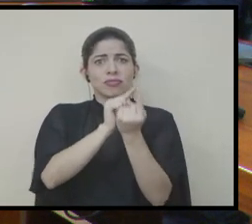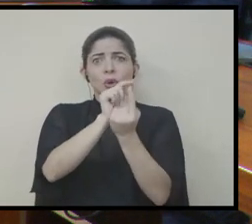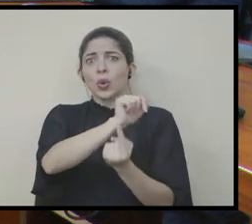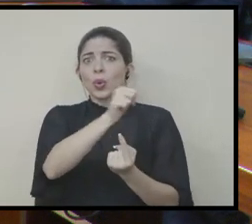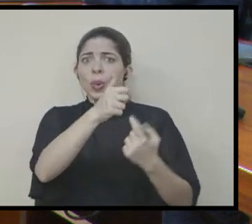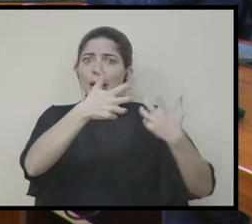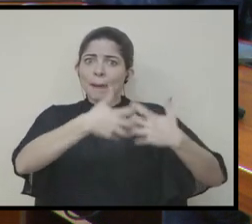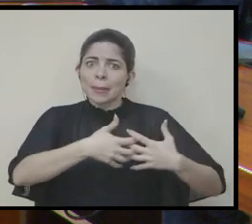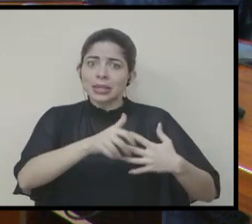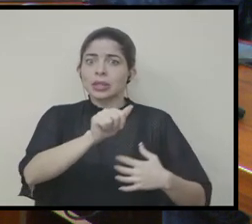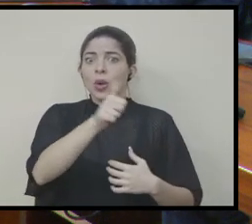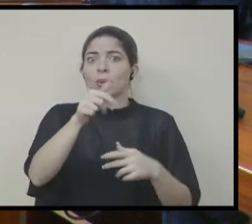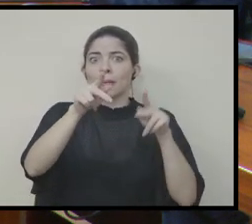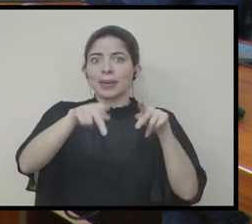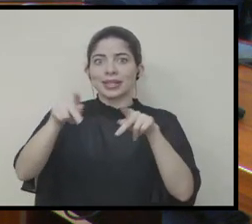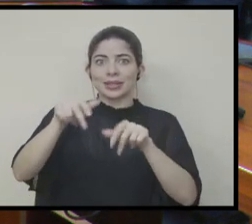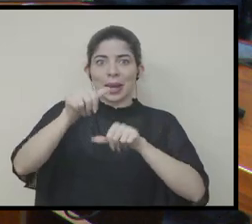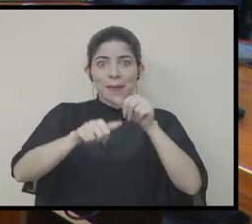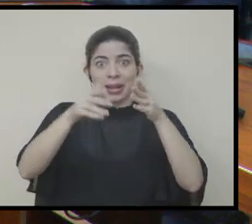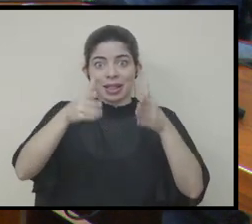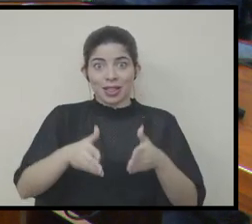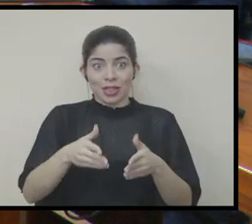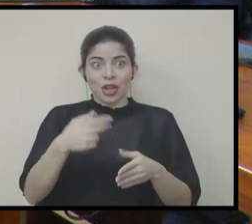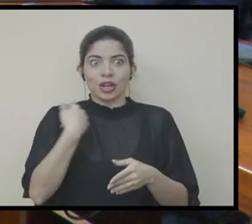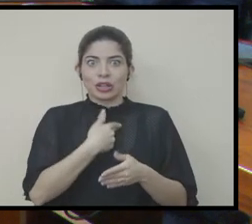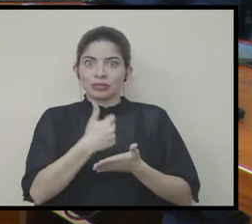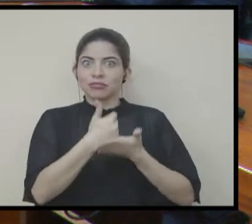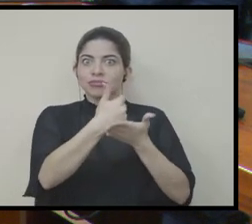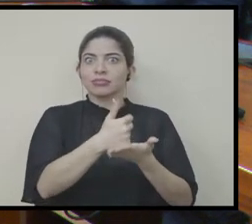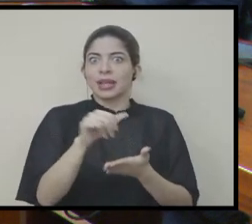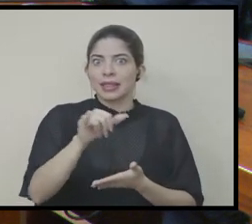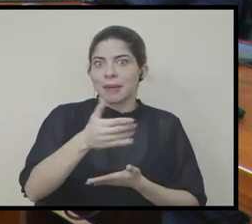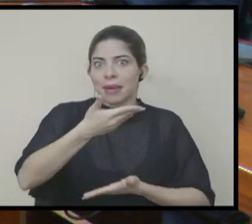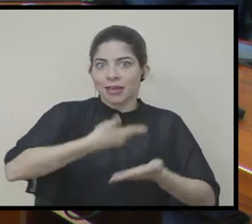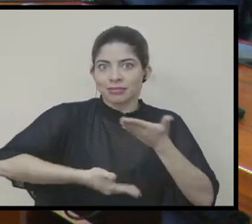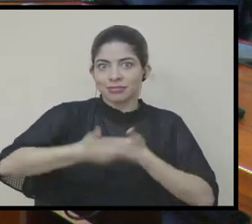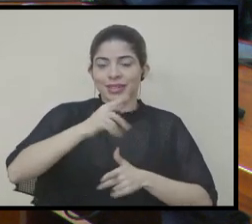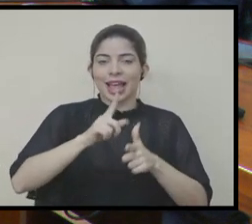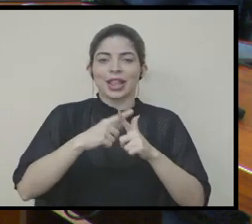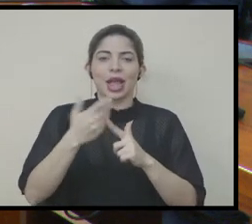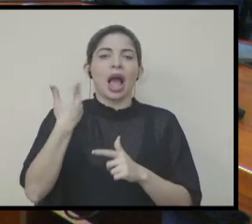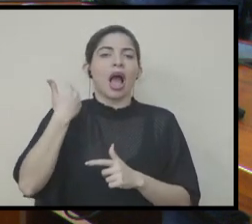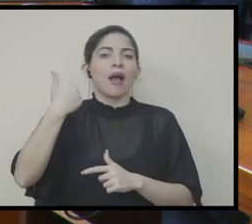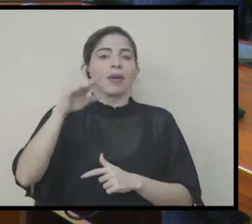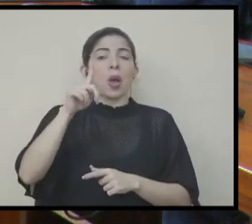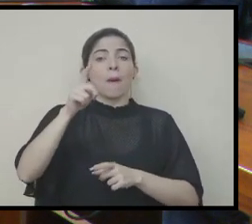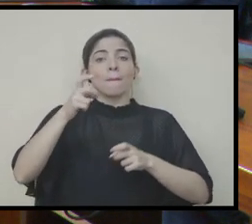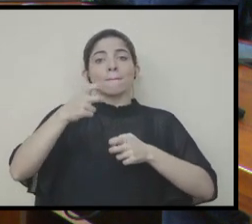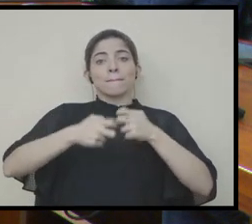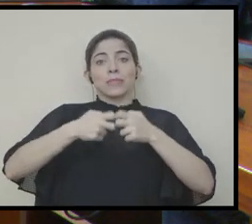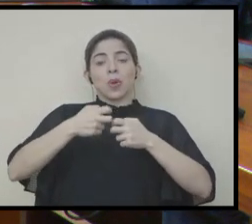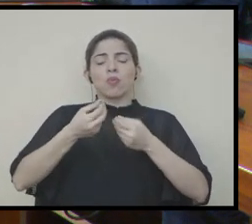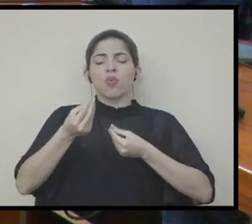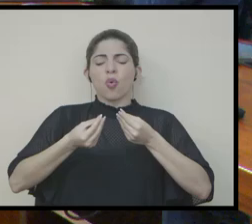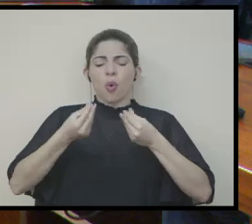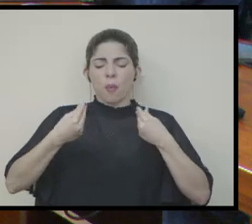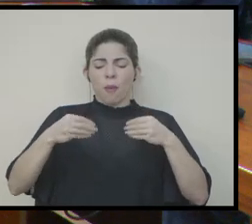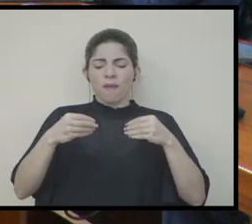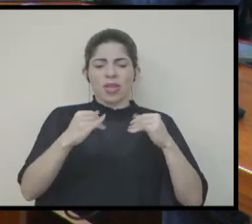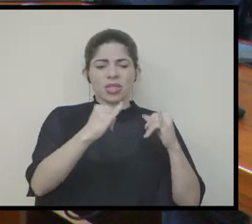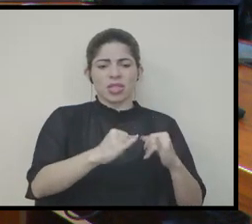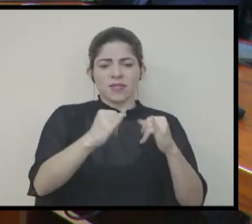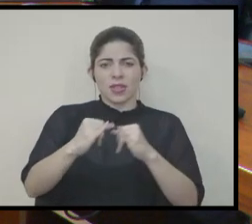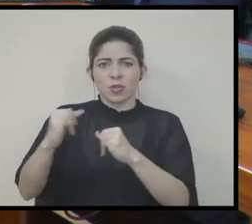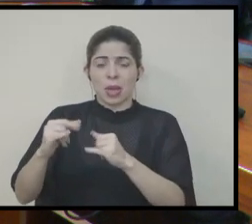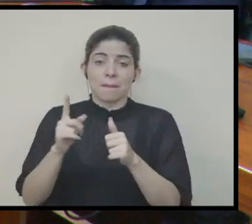empresas, otros emprendedores a quienes estamos ayudando. Entonces, por ejemplo, ahí tenía un problema de logística para vender al detalle. Mi foco